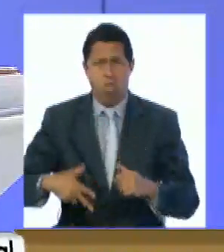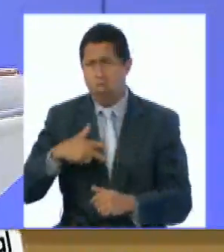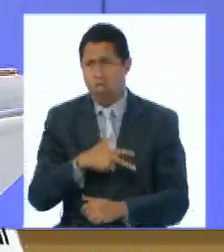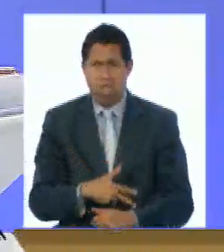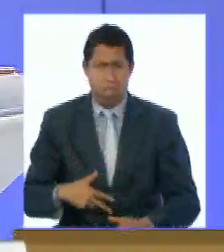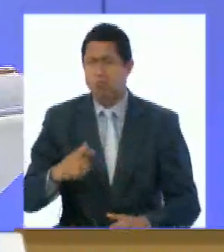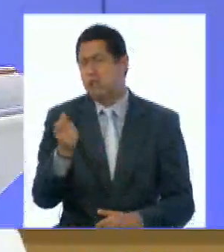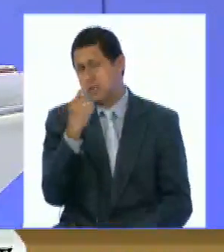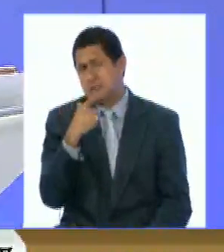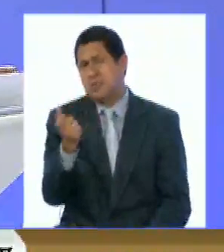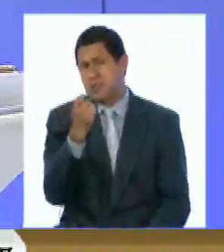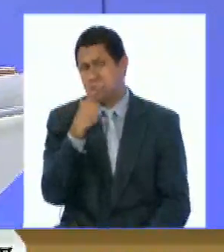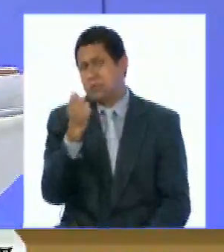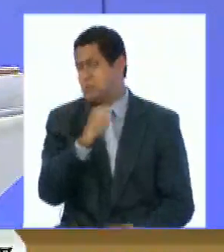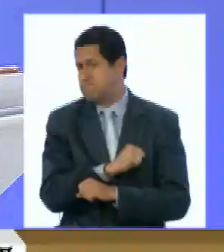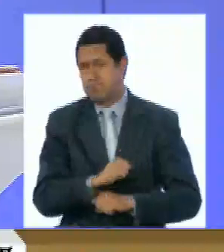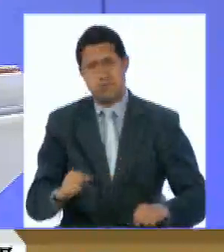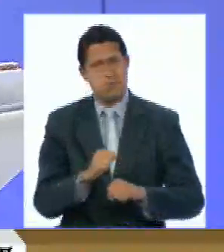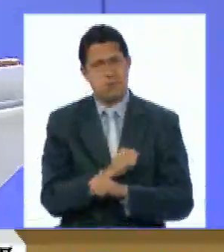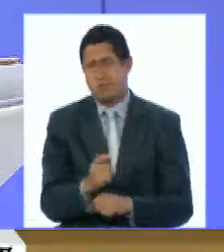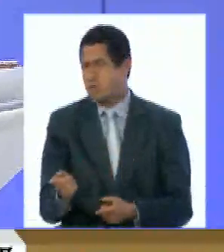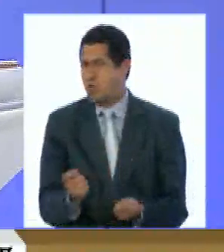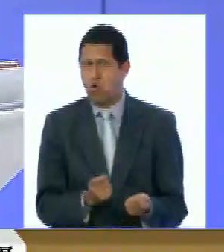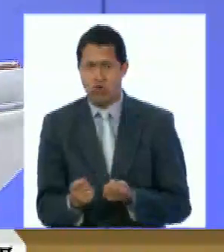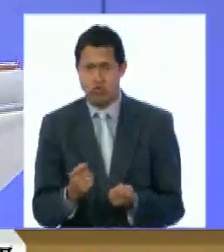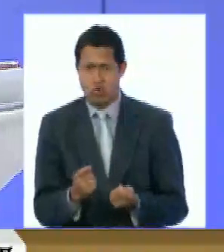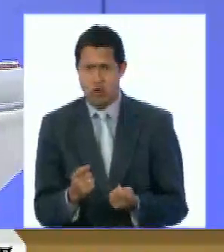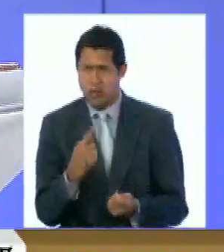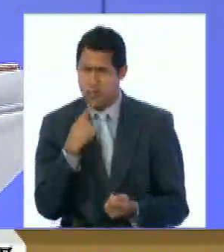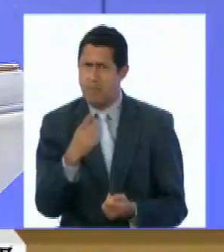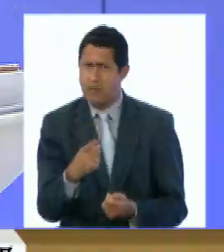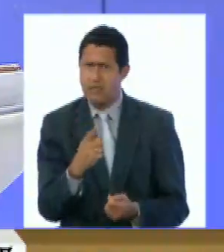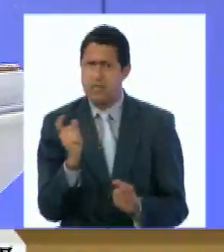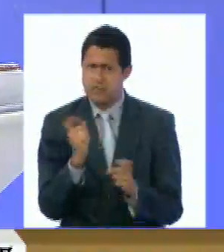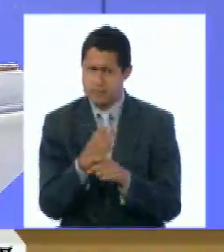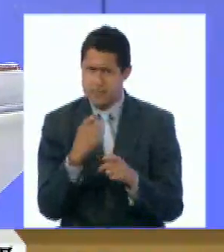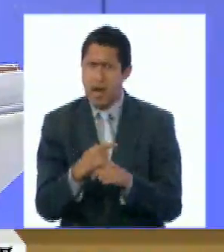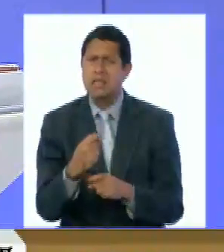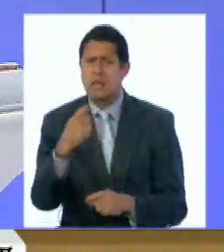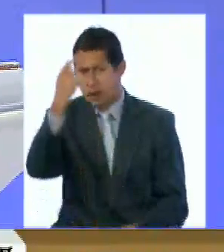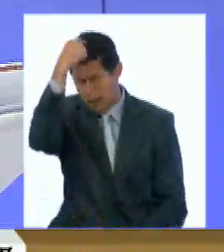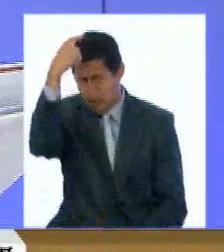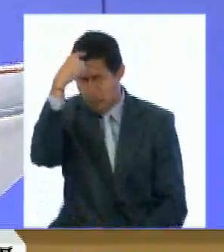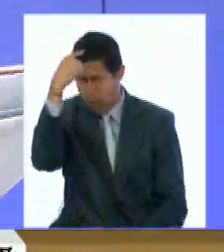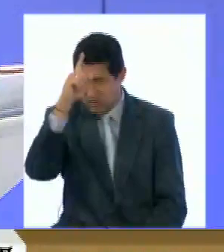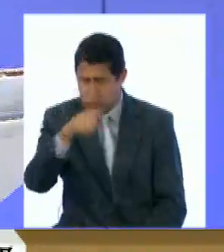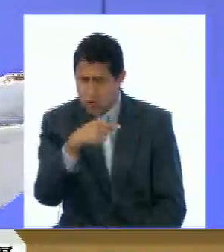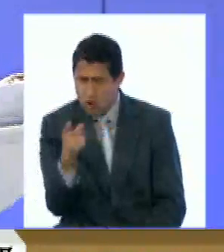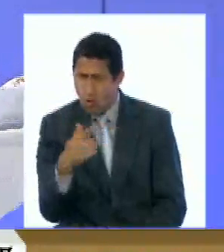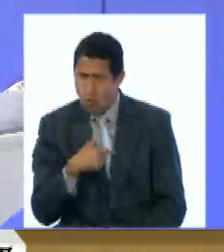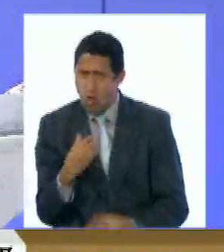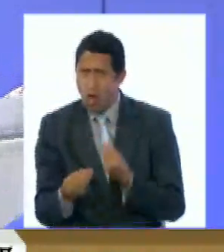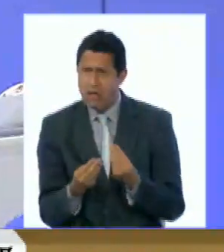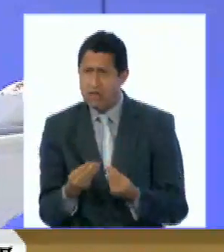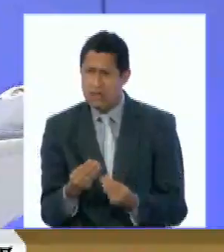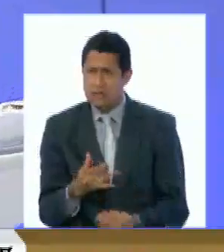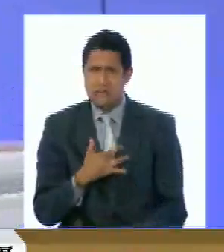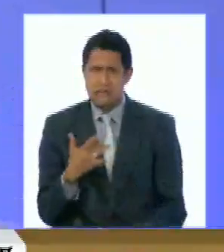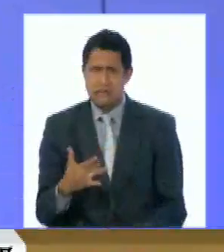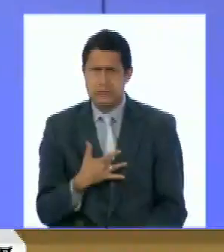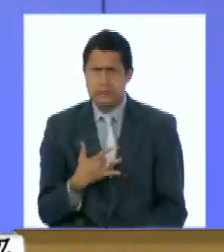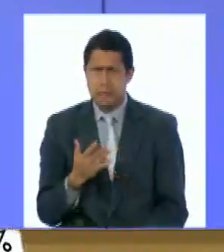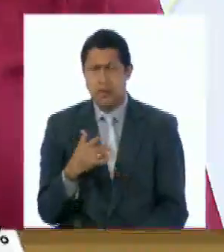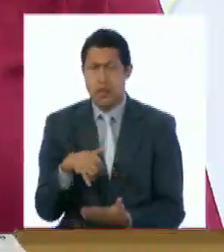muchos tratamientos no han logrado controlar me pronostican un tumor de hipófisis dígame doctora qué puedo hacer me siento